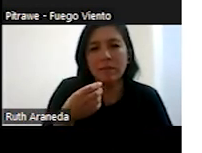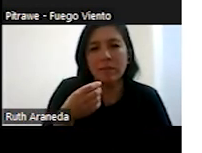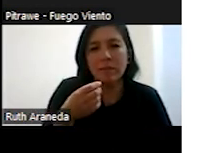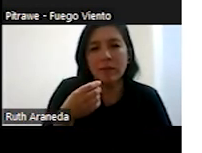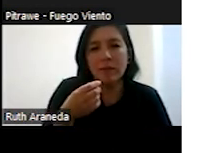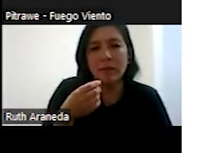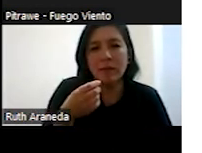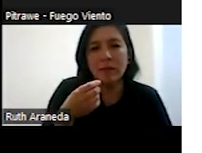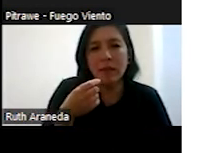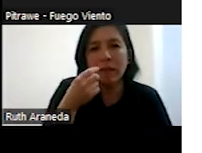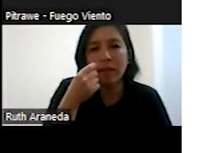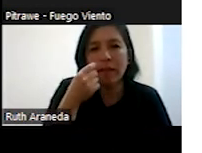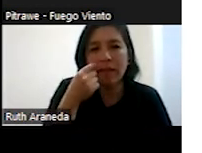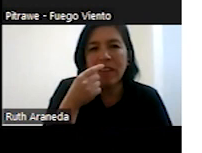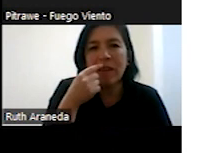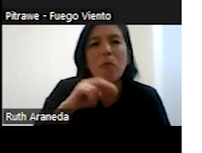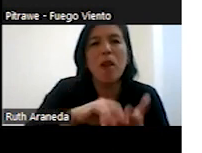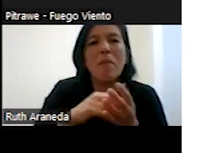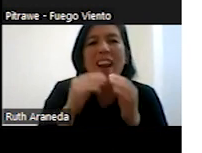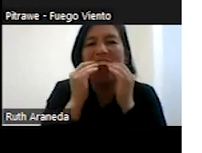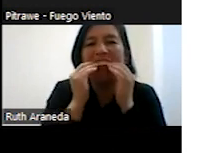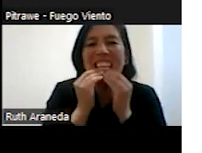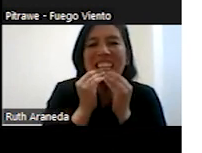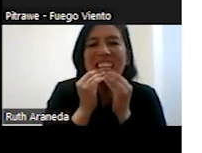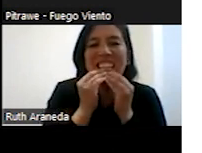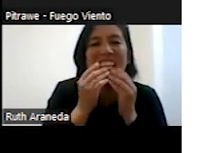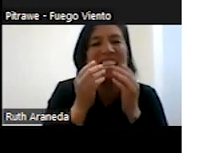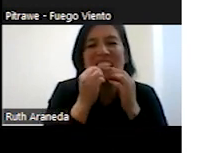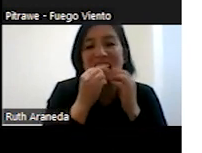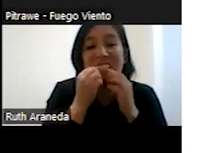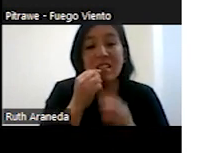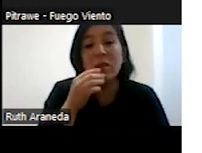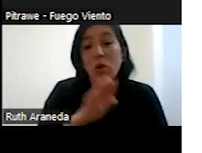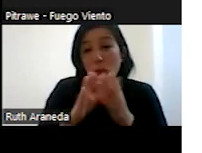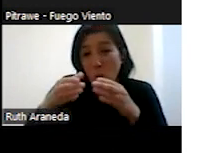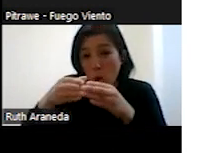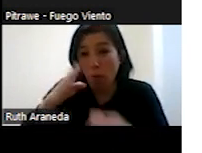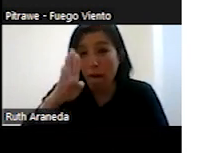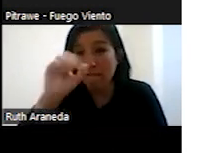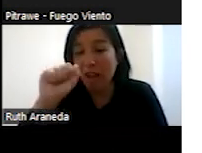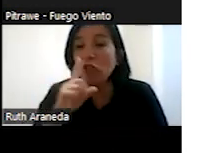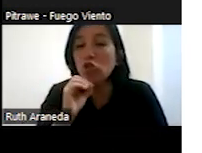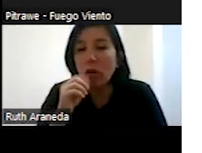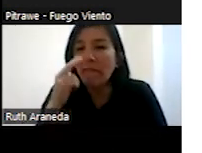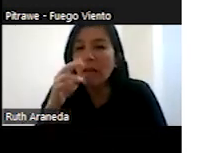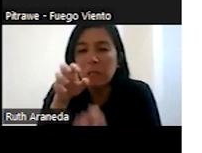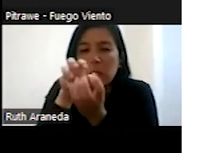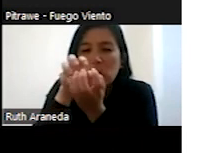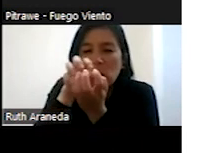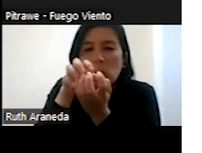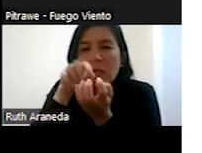las paleopatologías y el desgaste dental. En los vatos es muy común encontrar un desgaste dental muy